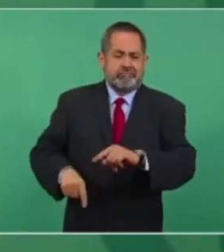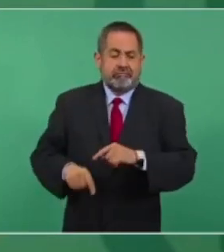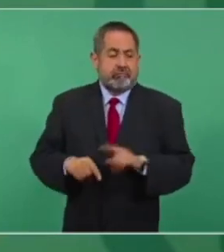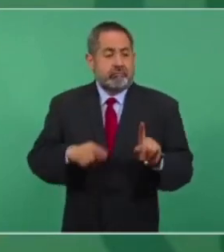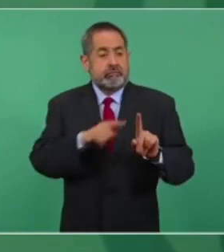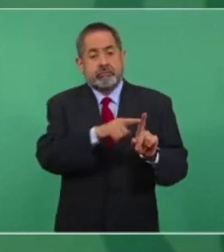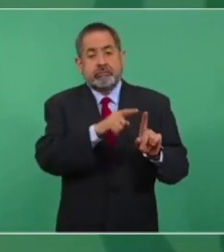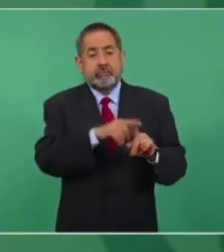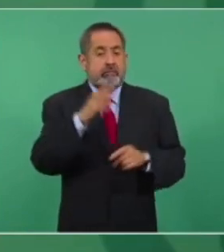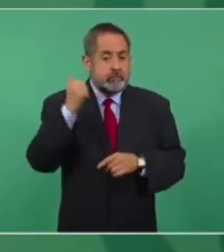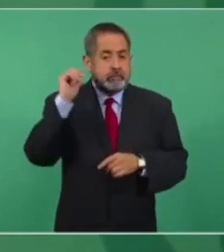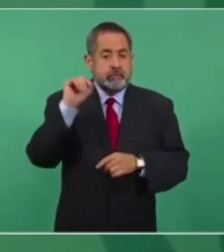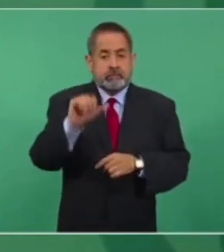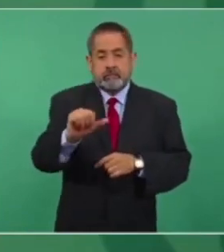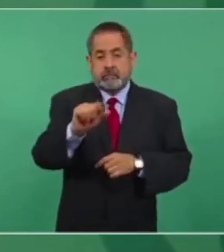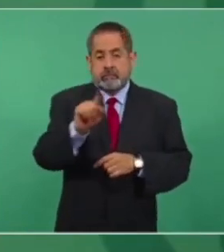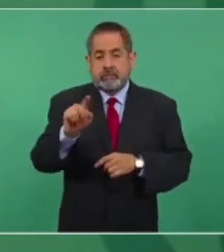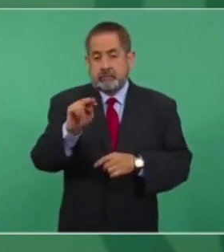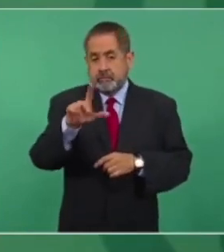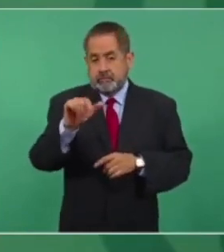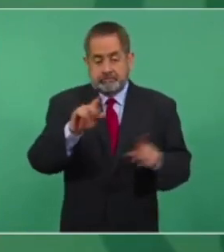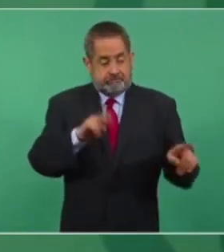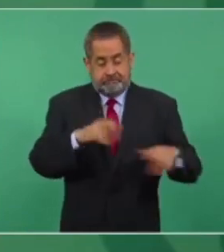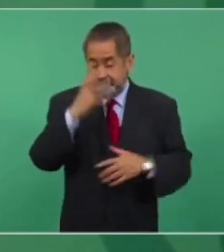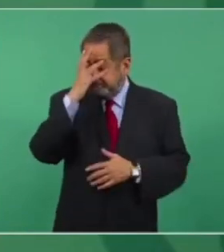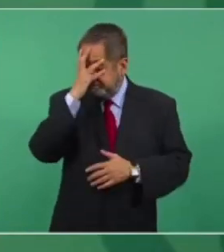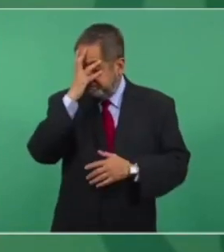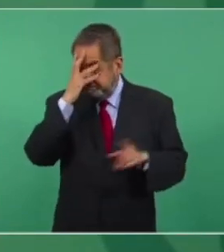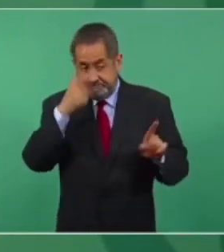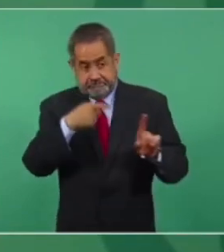Azuela, en aquel entonces, una vergüenza,